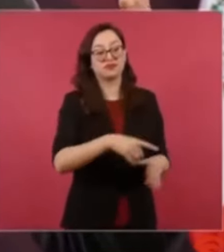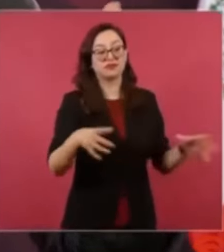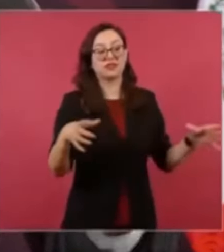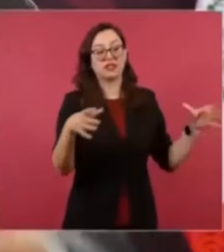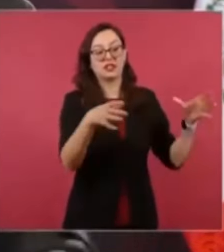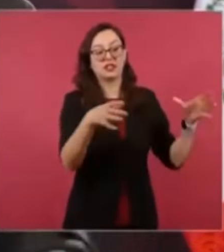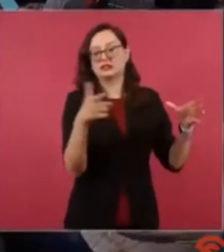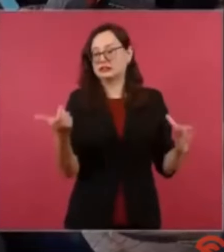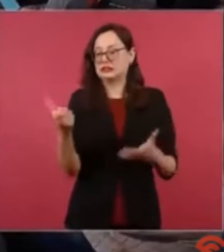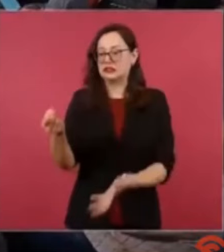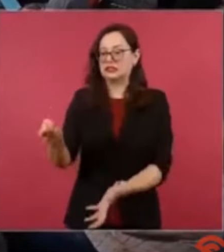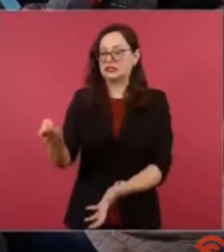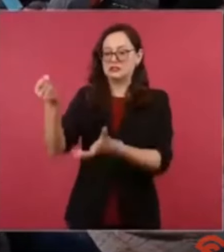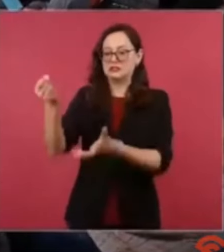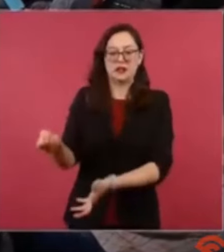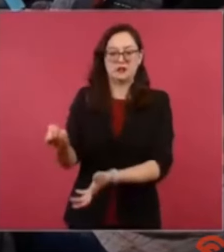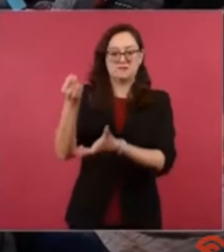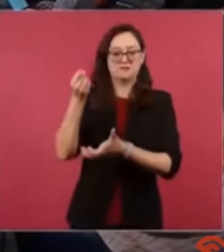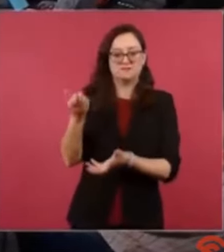¿Sí?